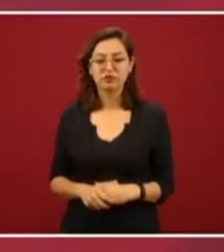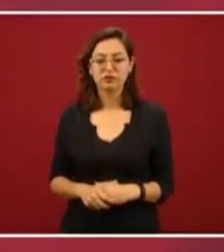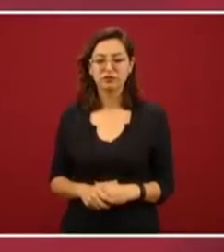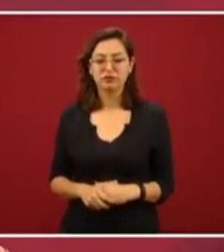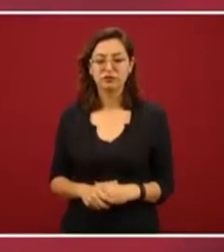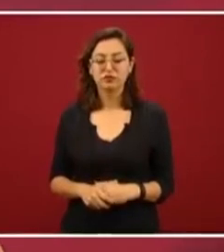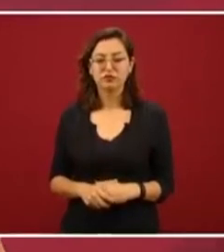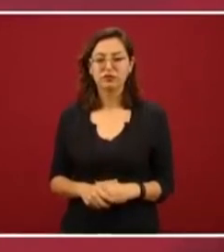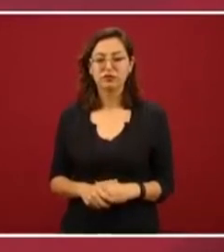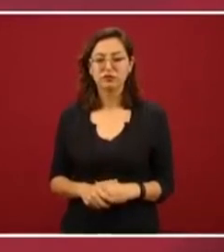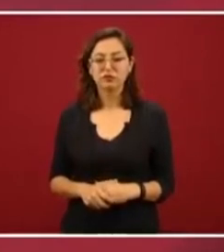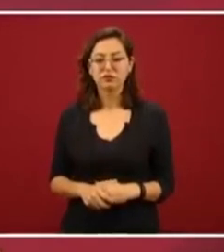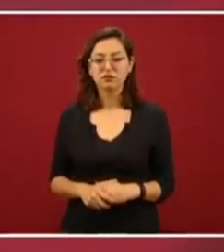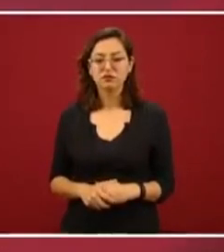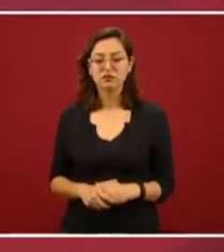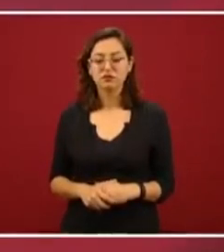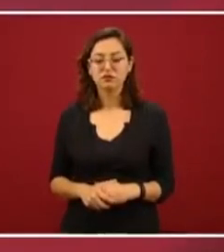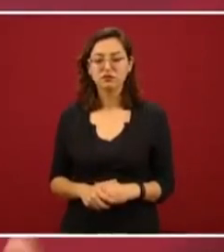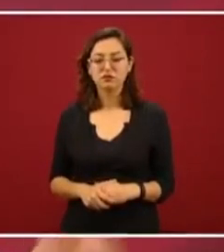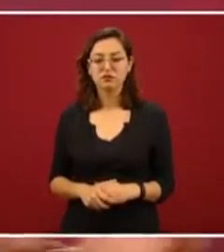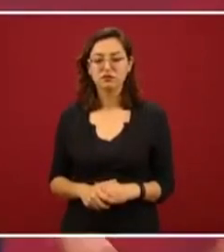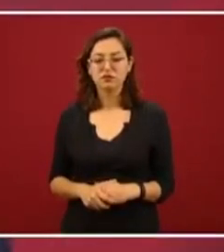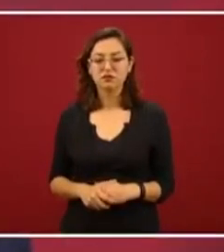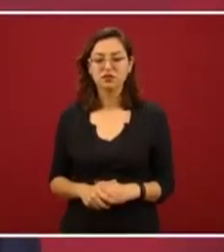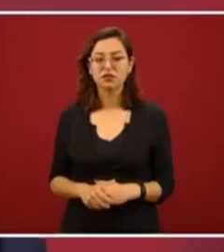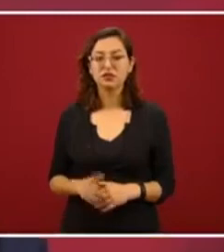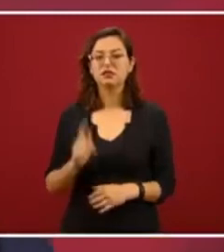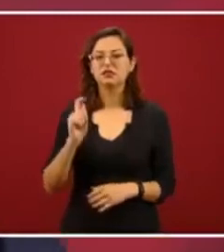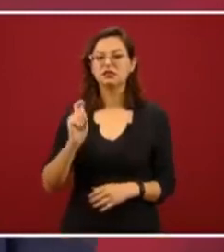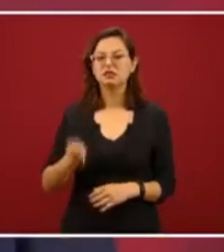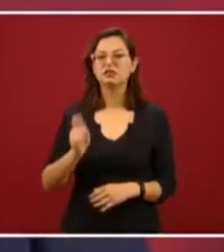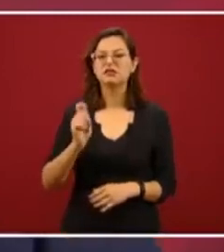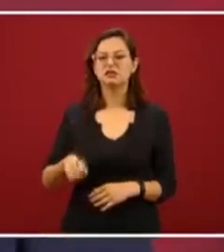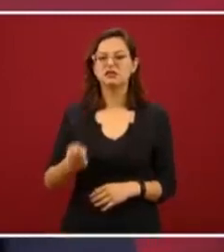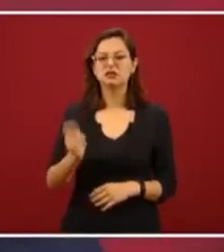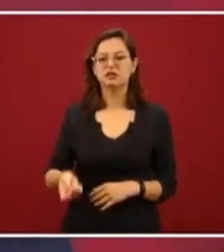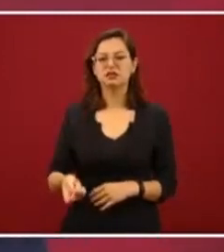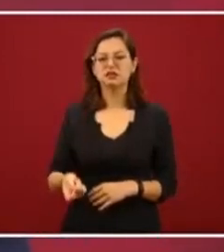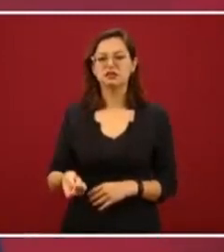que va a significar